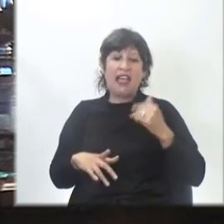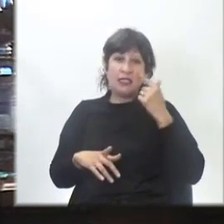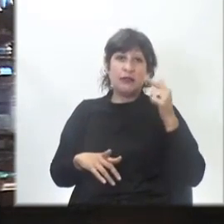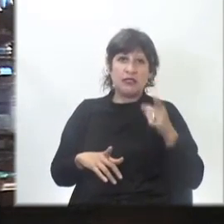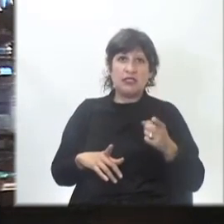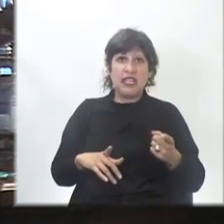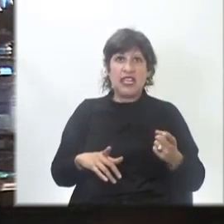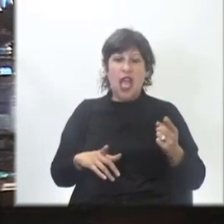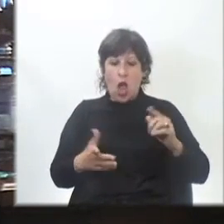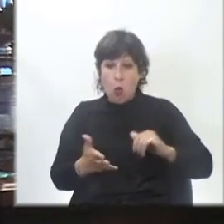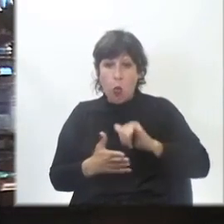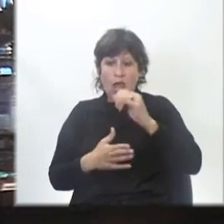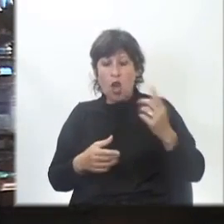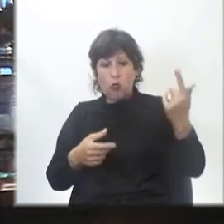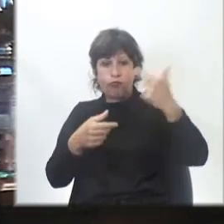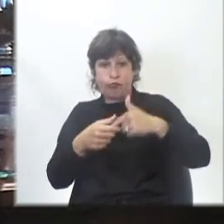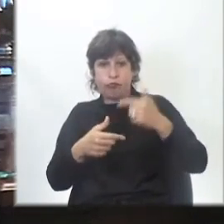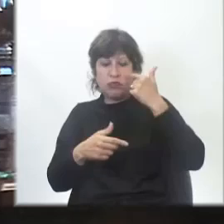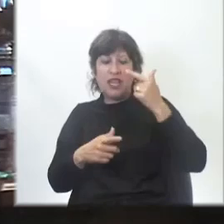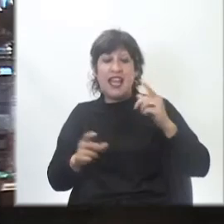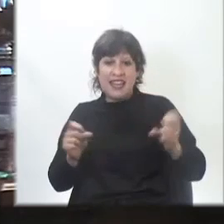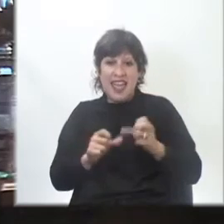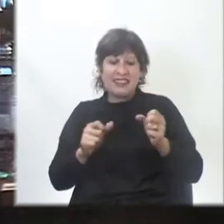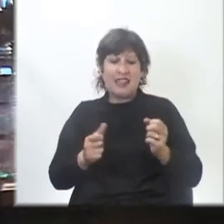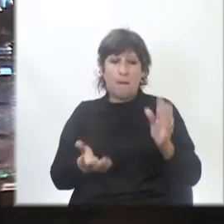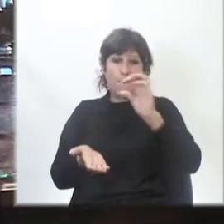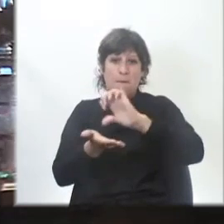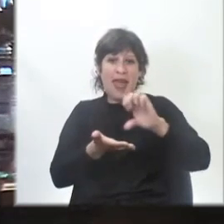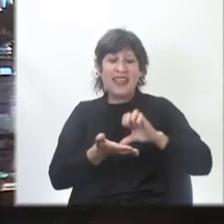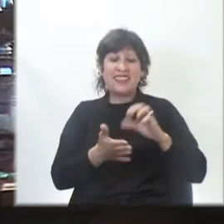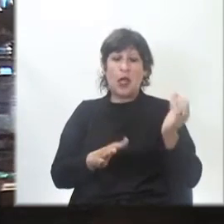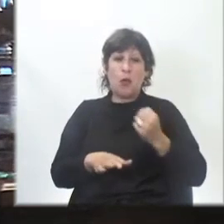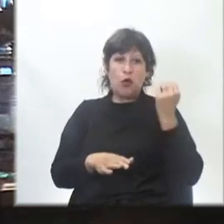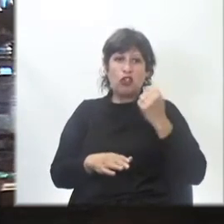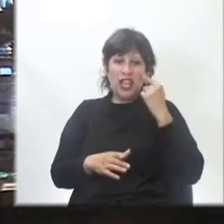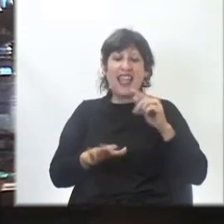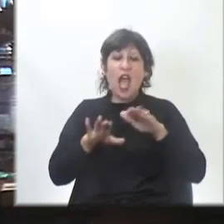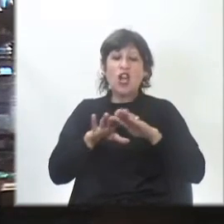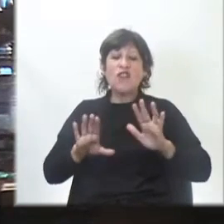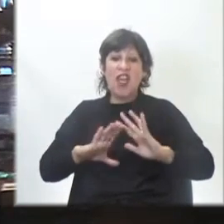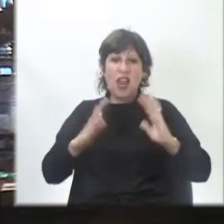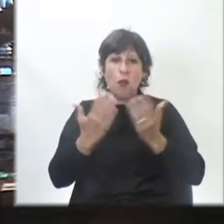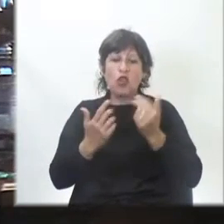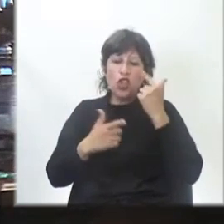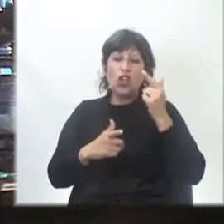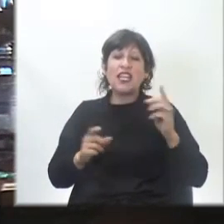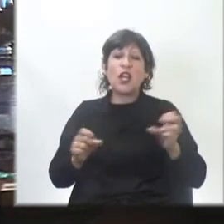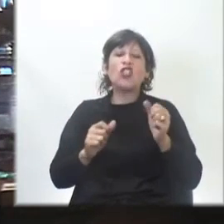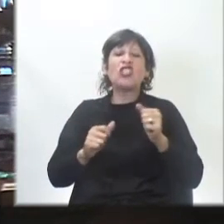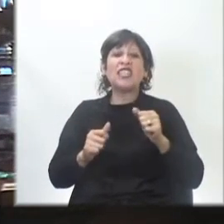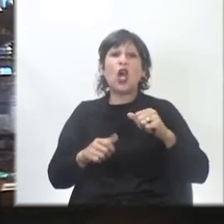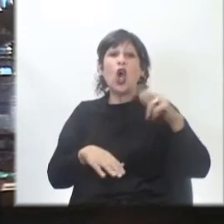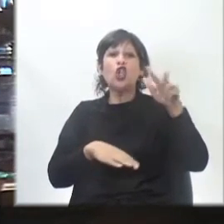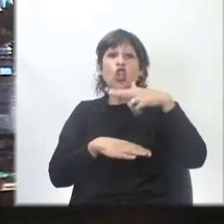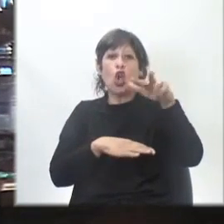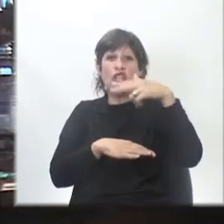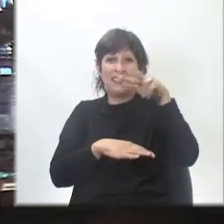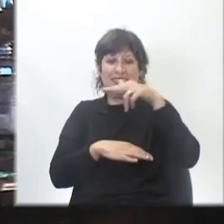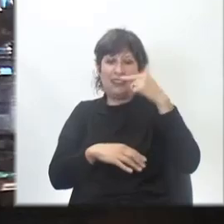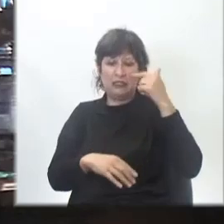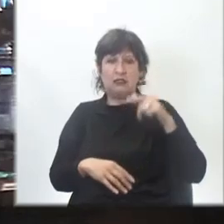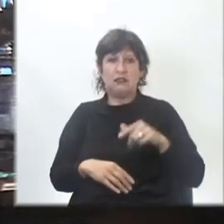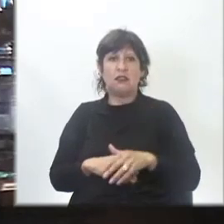reabastecimientos en vuelo que hacen países muy importantes a nivel mundial que los hacen con drones. Con